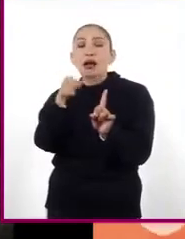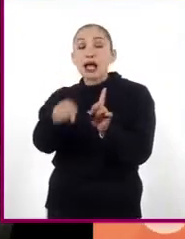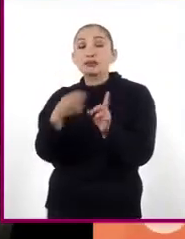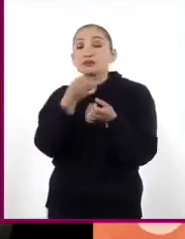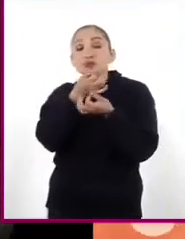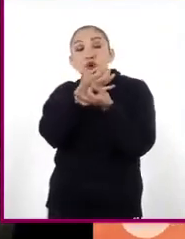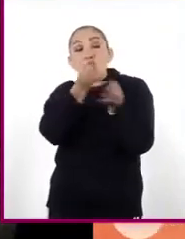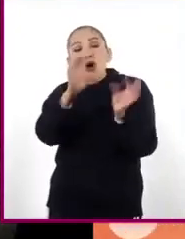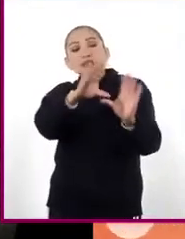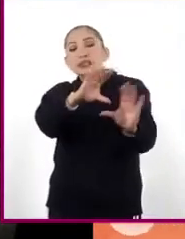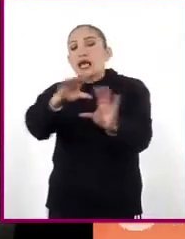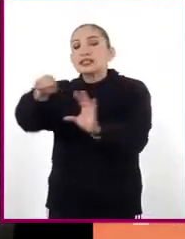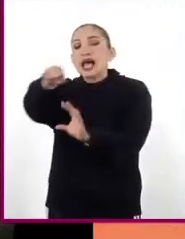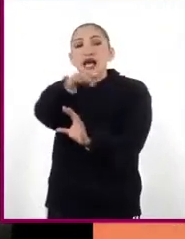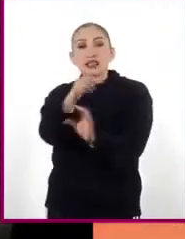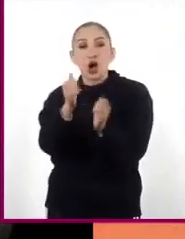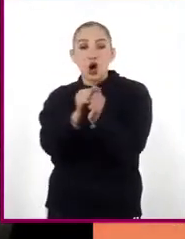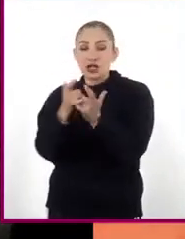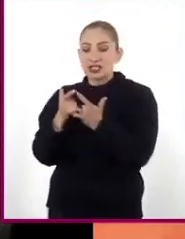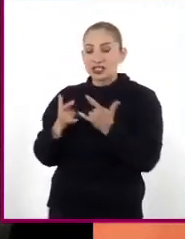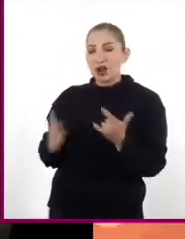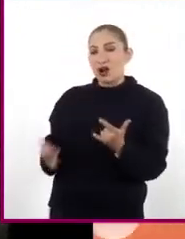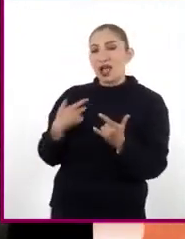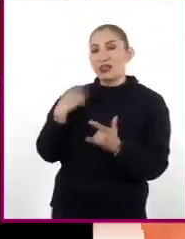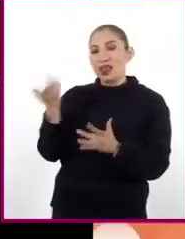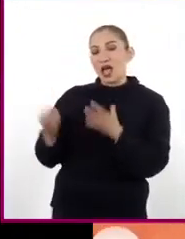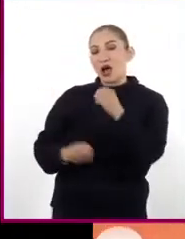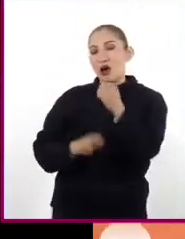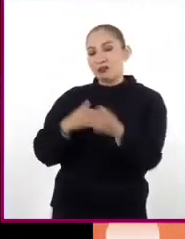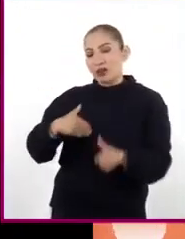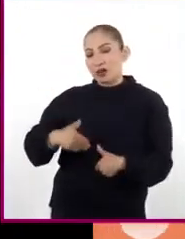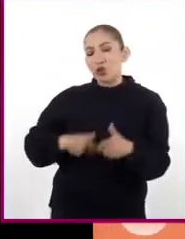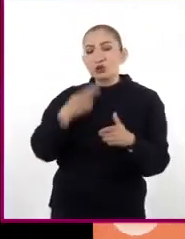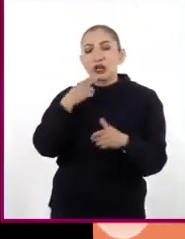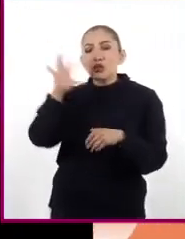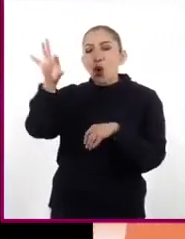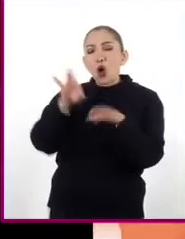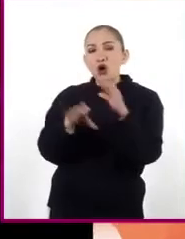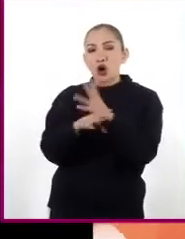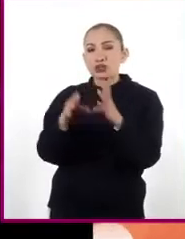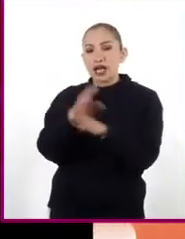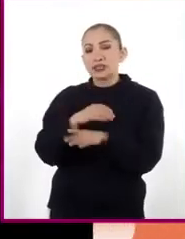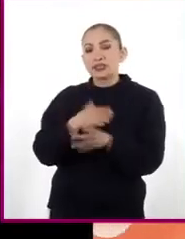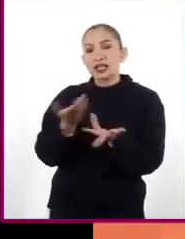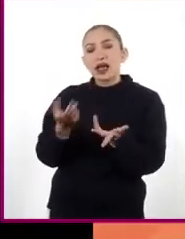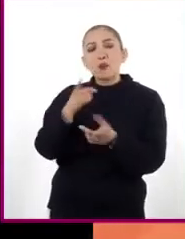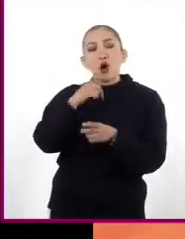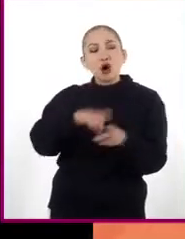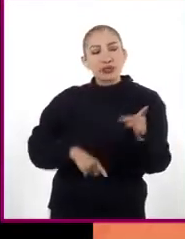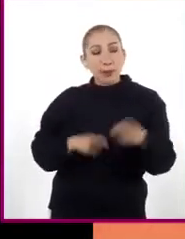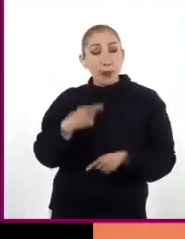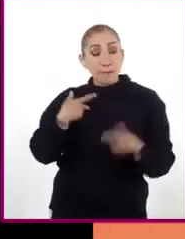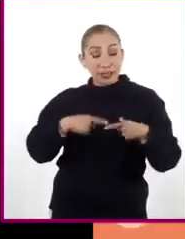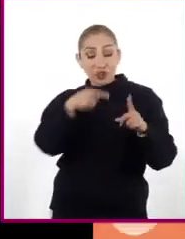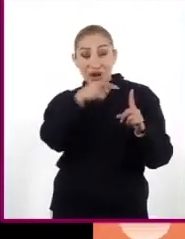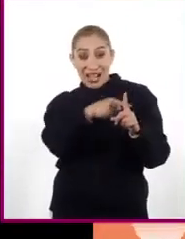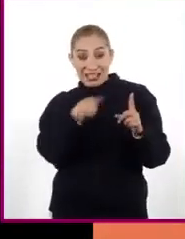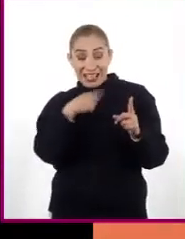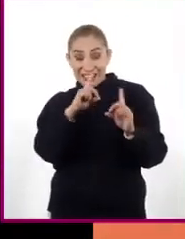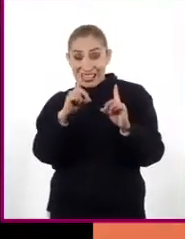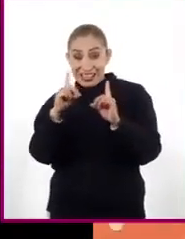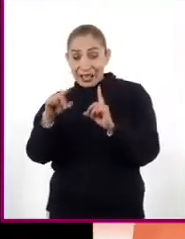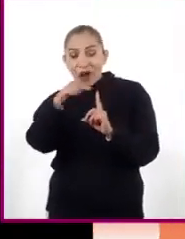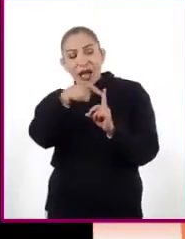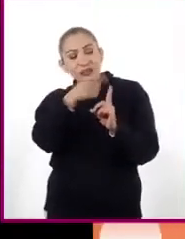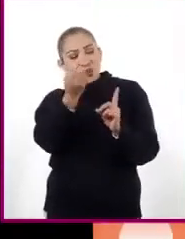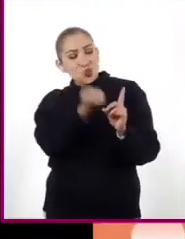es transmitir una enseñanza a partir de una historia dramatizada, usando algunos elementos del melodrama. El personaje didáctico